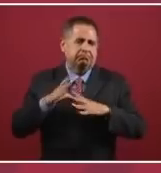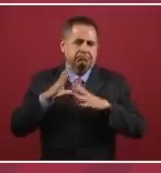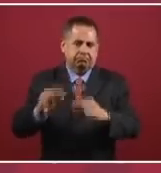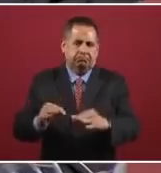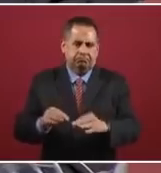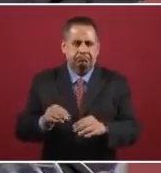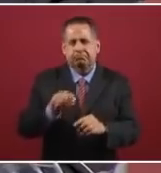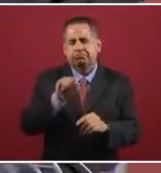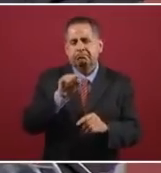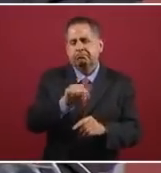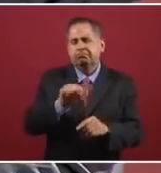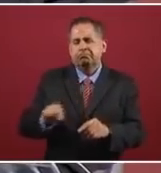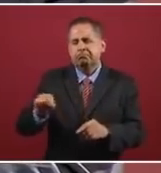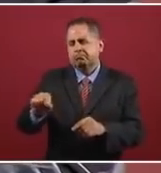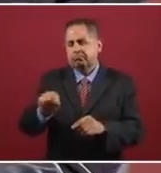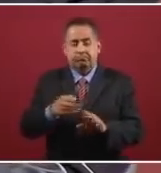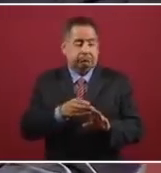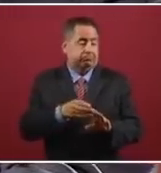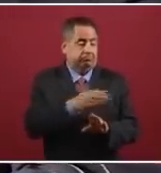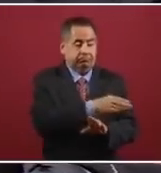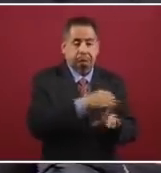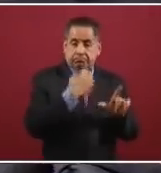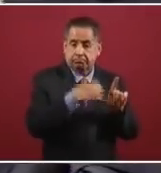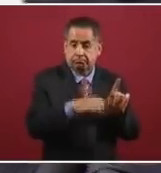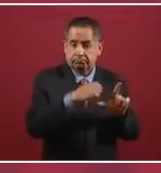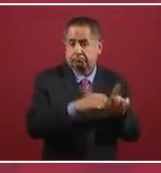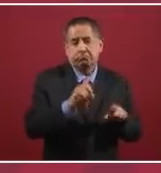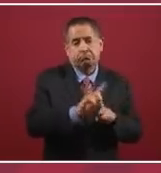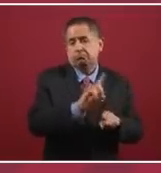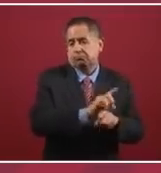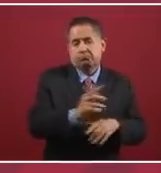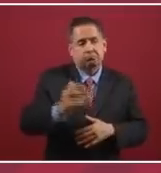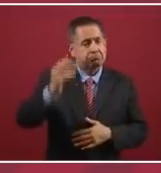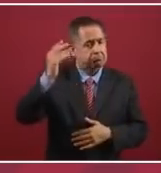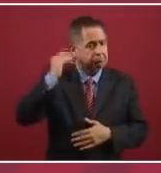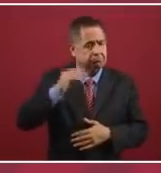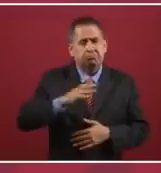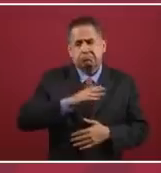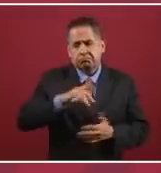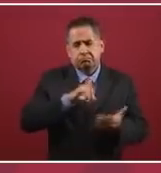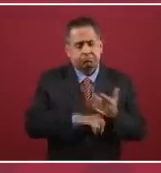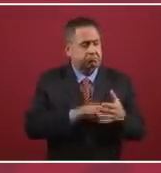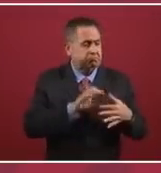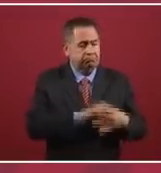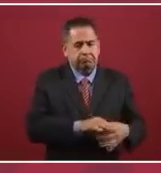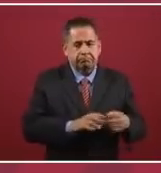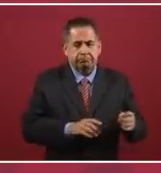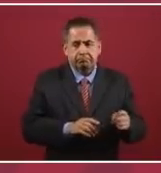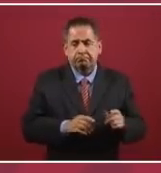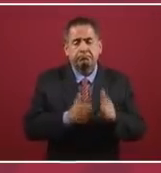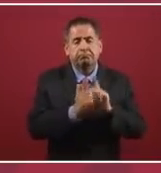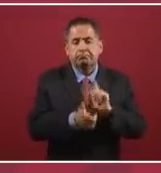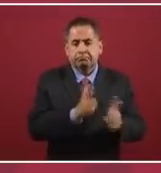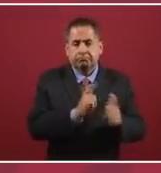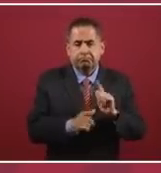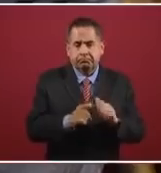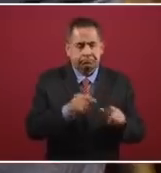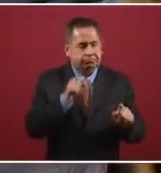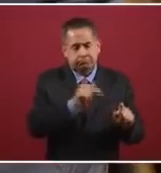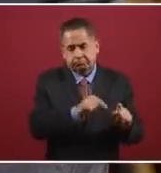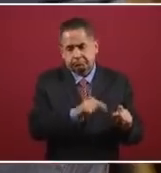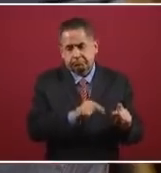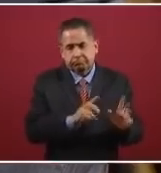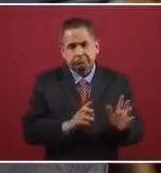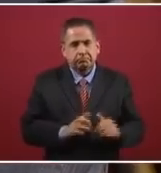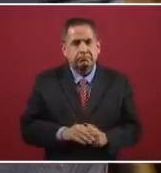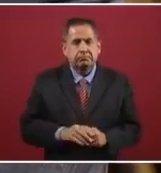todas estas ciudades, pero El Paso y Laredo